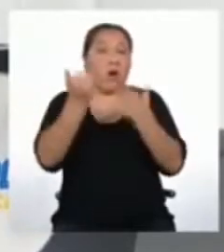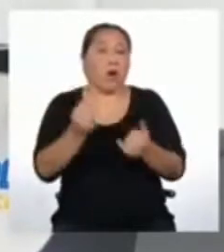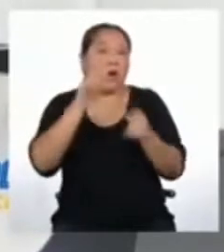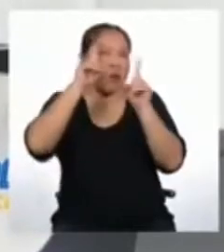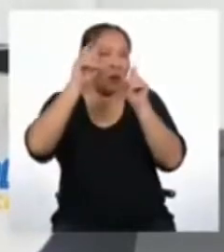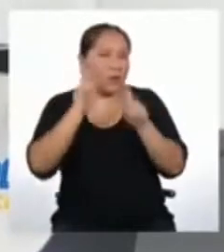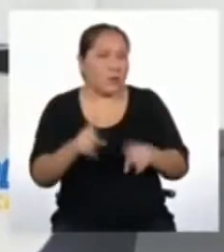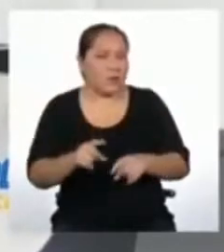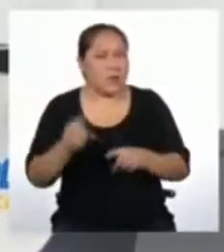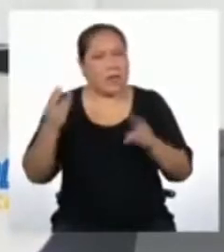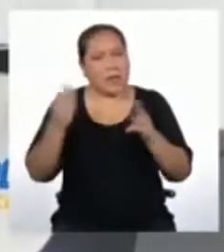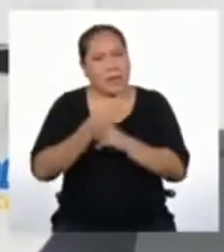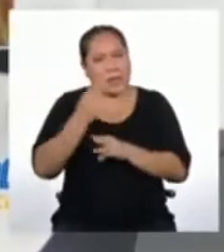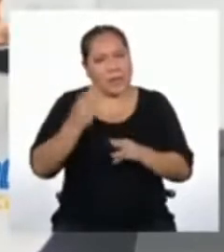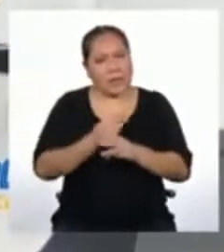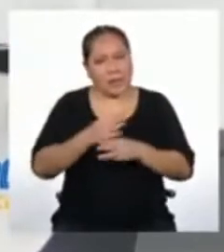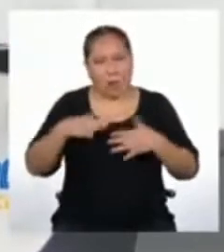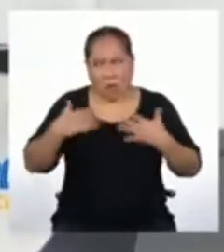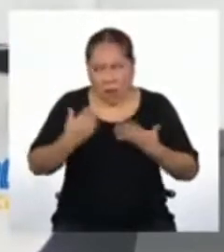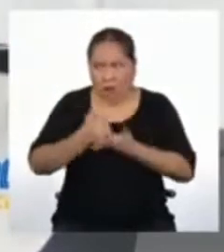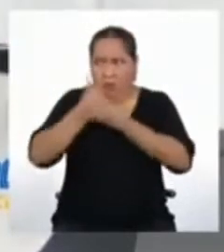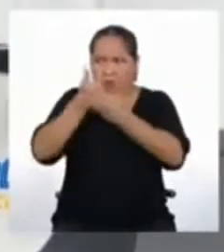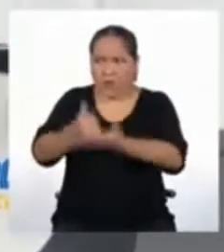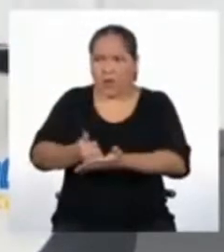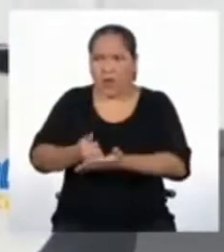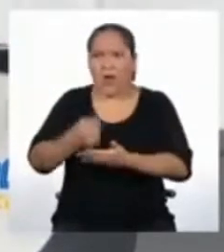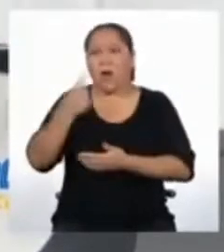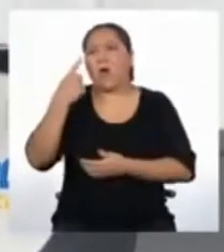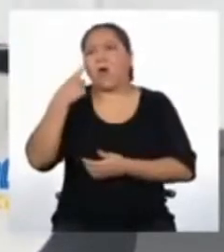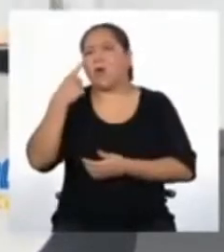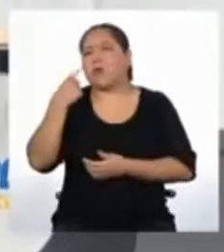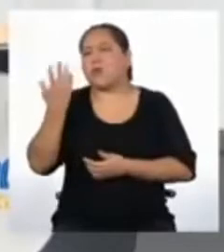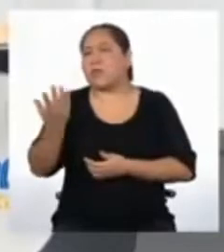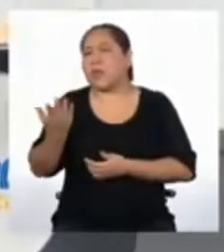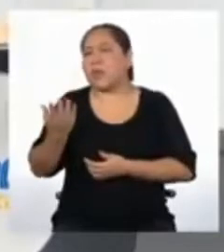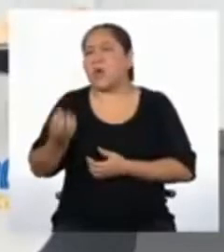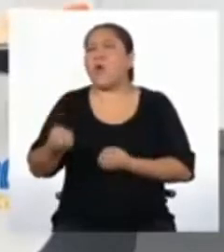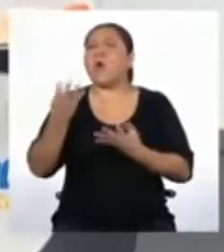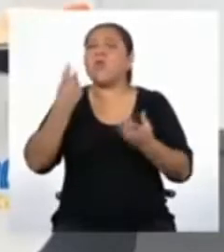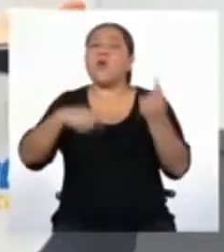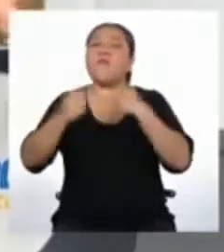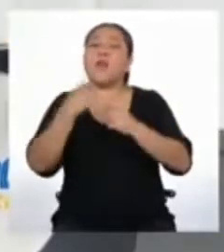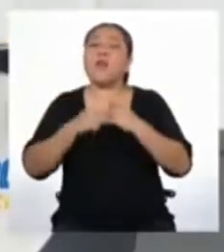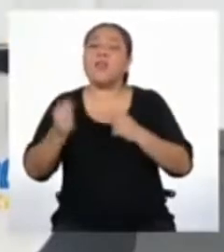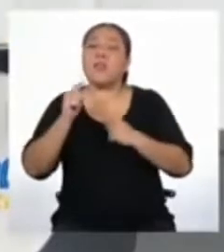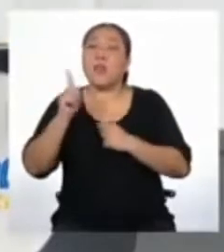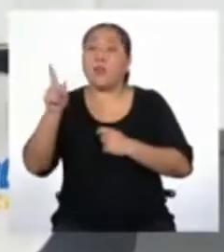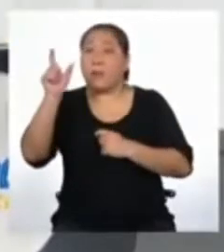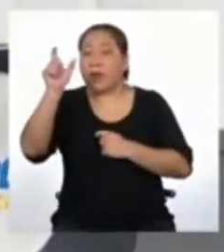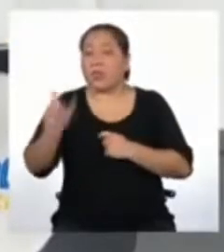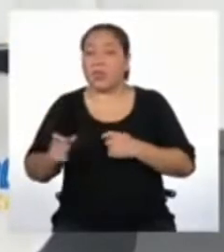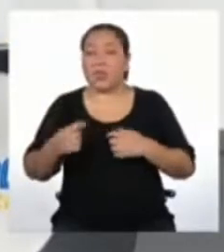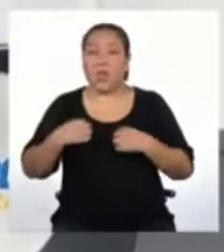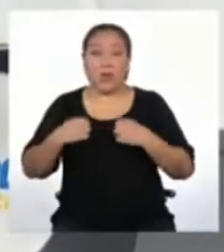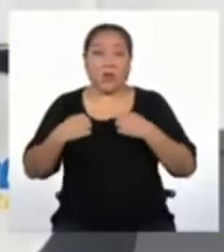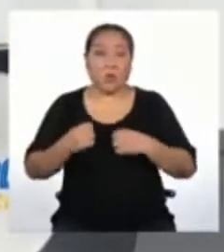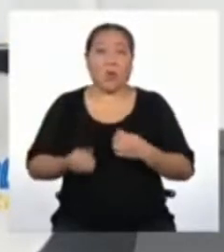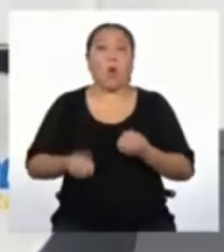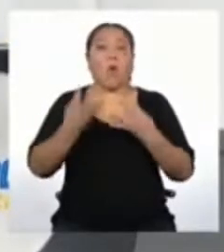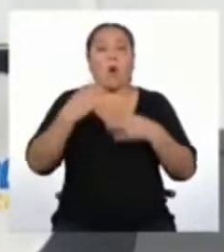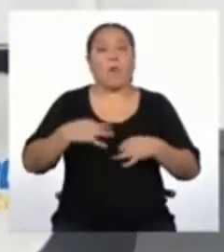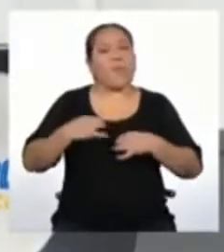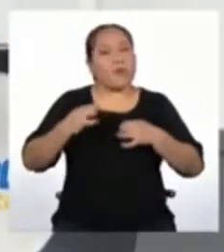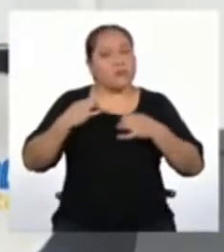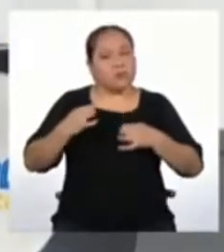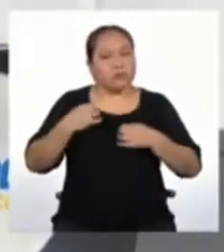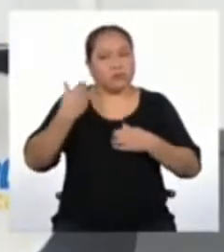preguntamos, ¿la matemática podrá ayudarnos a conocer cuánto vende al mes una vendedora de ropa? ¿Cuánta cantidad de prendas de